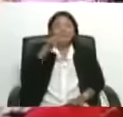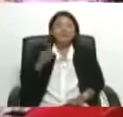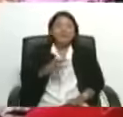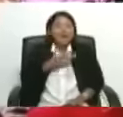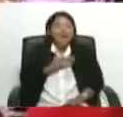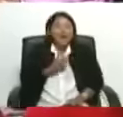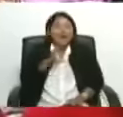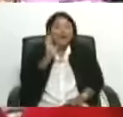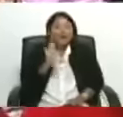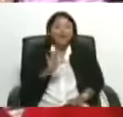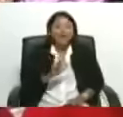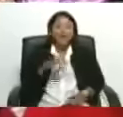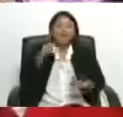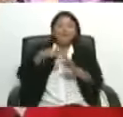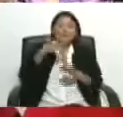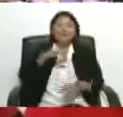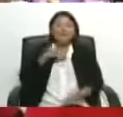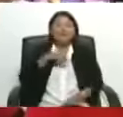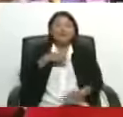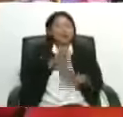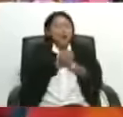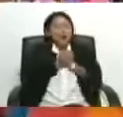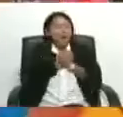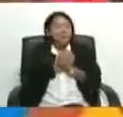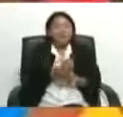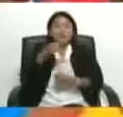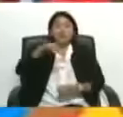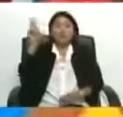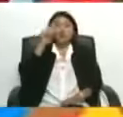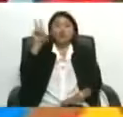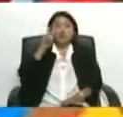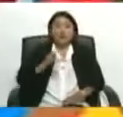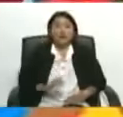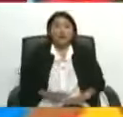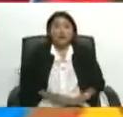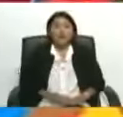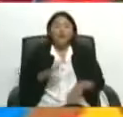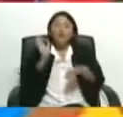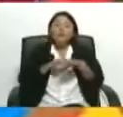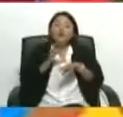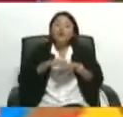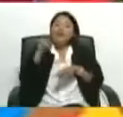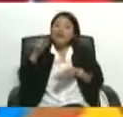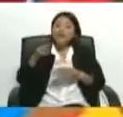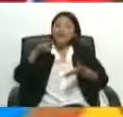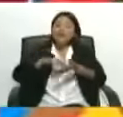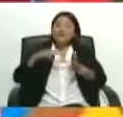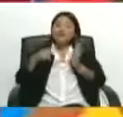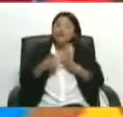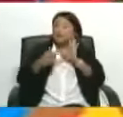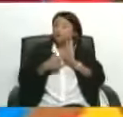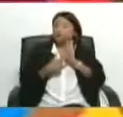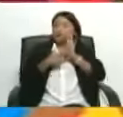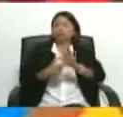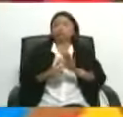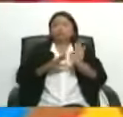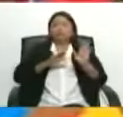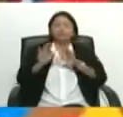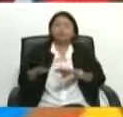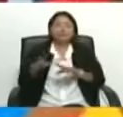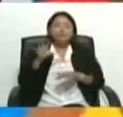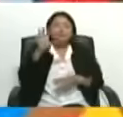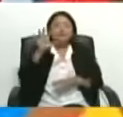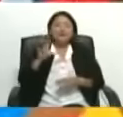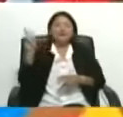pero además de sentimiento, de amor por la patria. A ver, quien esté ahí es la vanguardia de las vanguardias en la defensa de la patria,